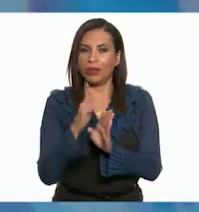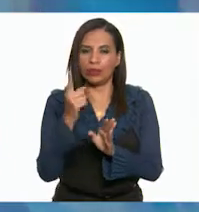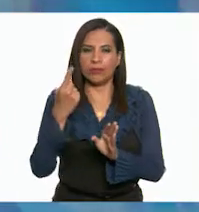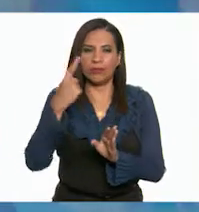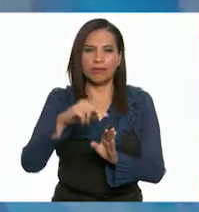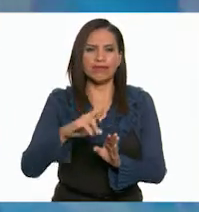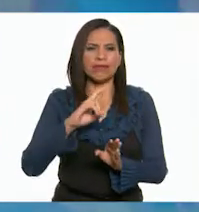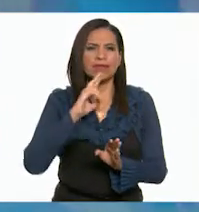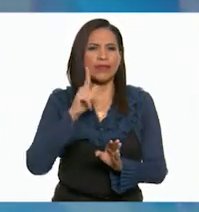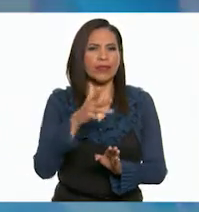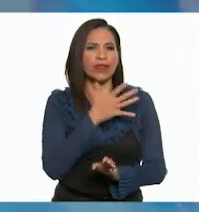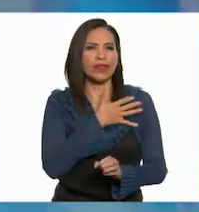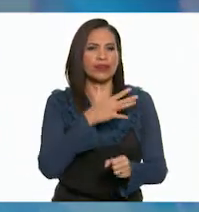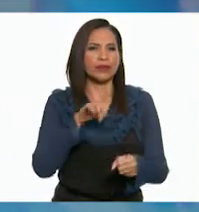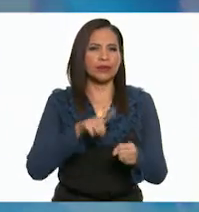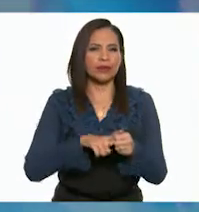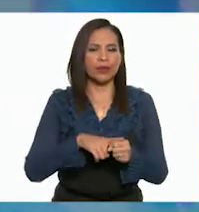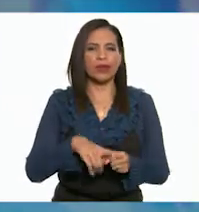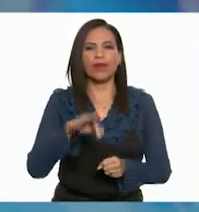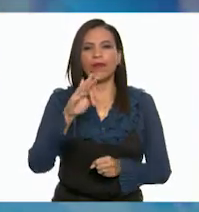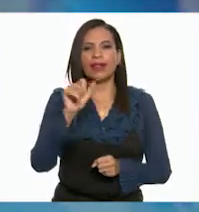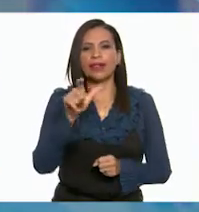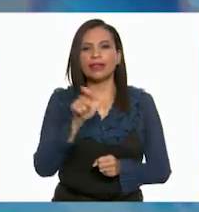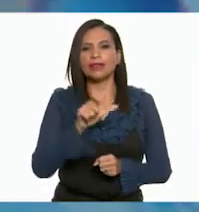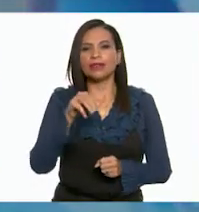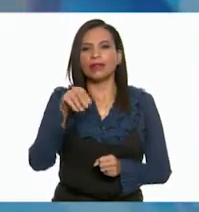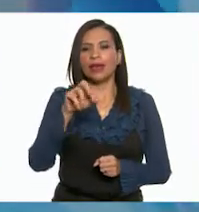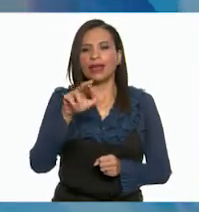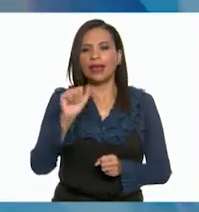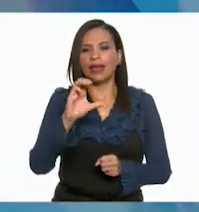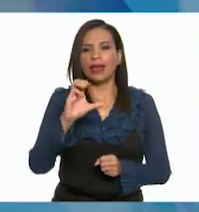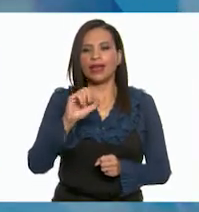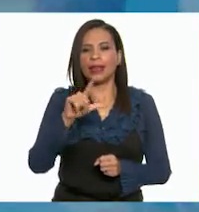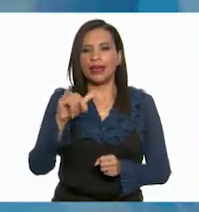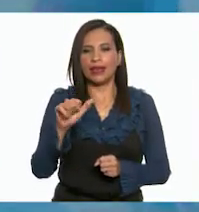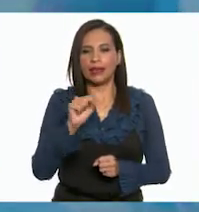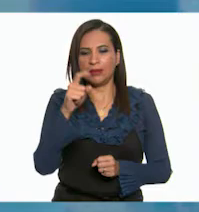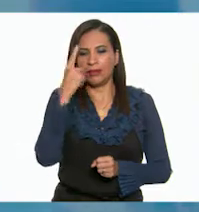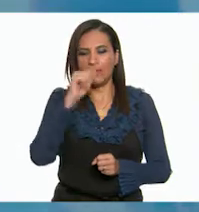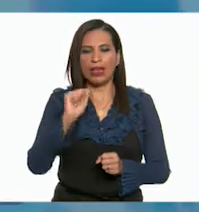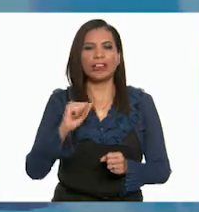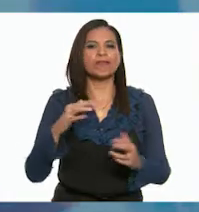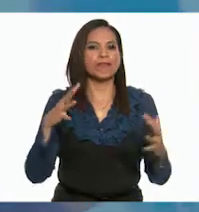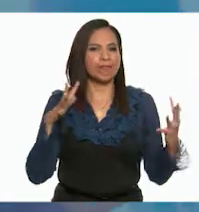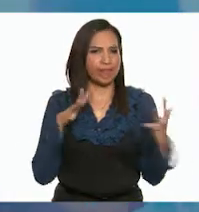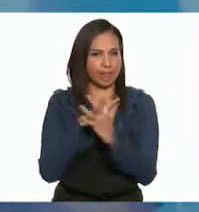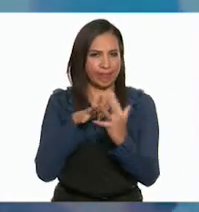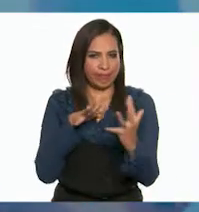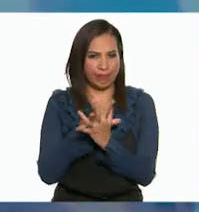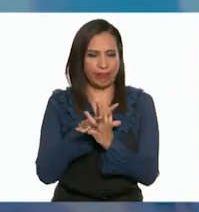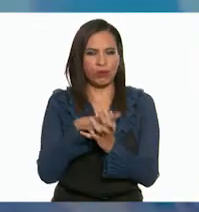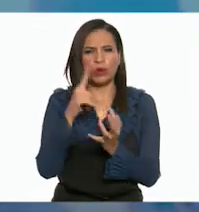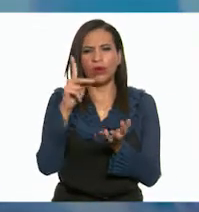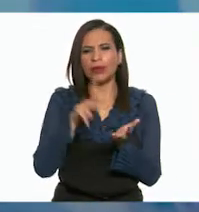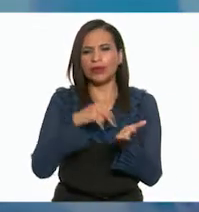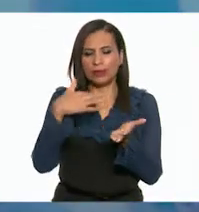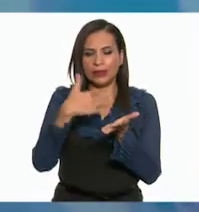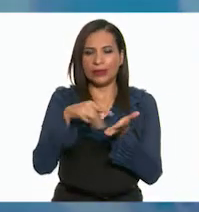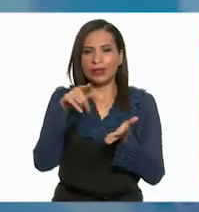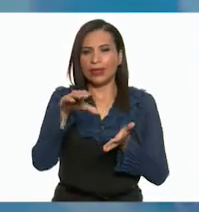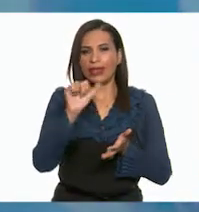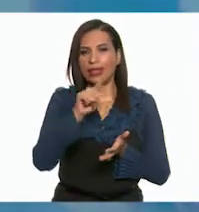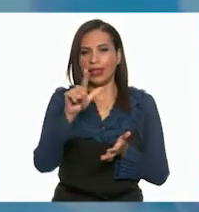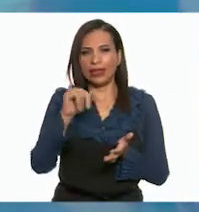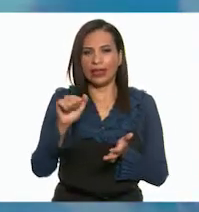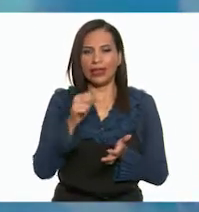a su mejor general, Félix María Calleja del Rey, a combatirnos. Una vez leí que ese general